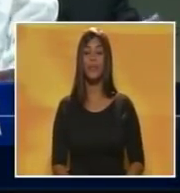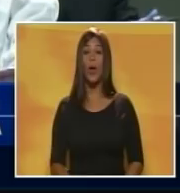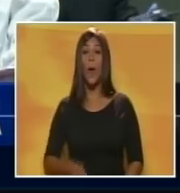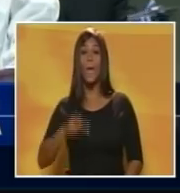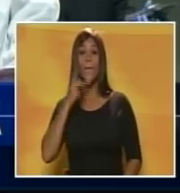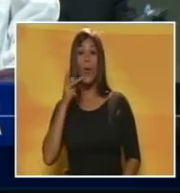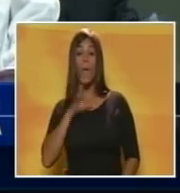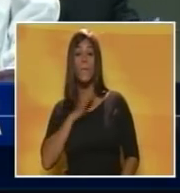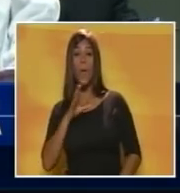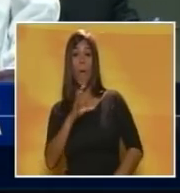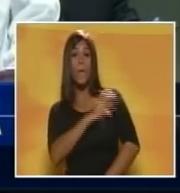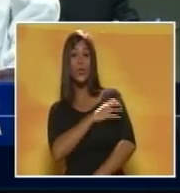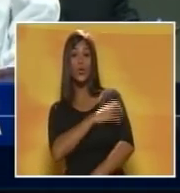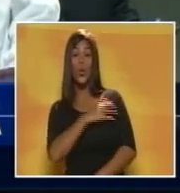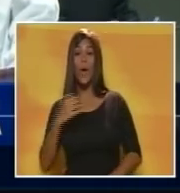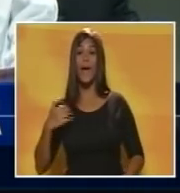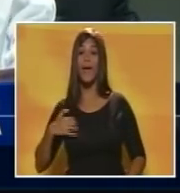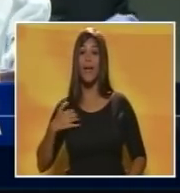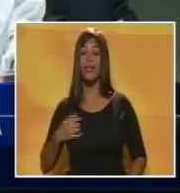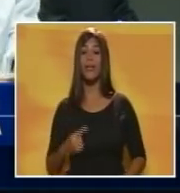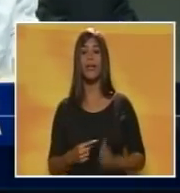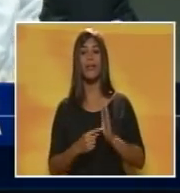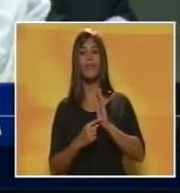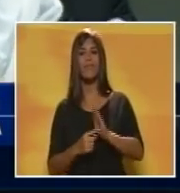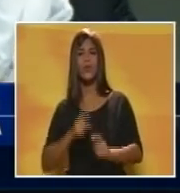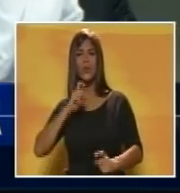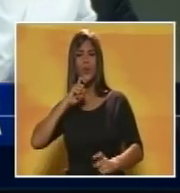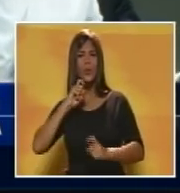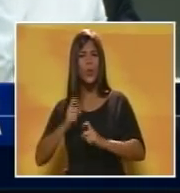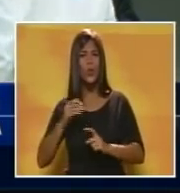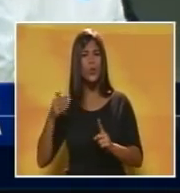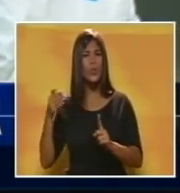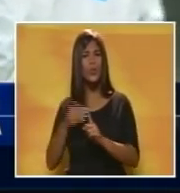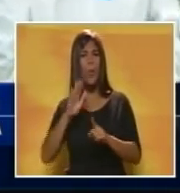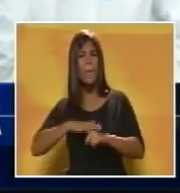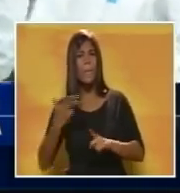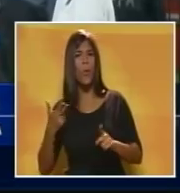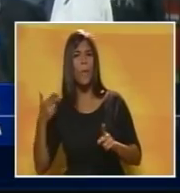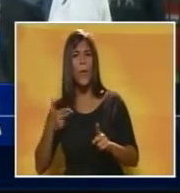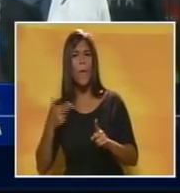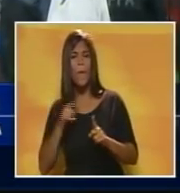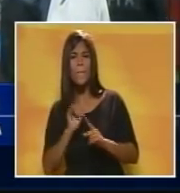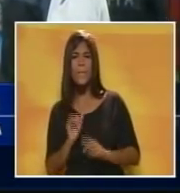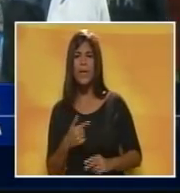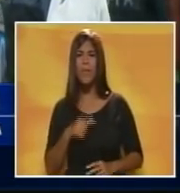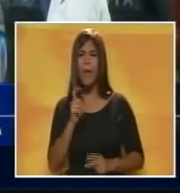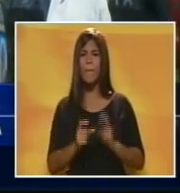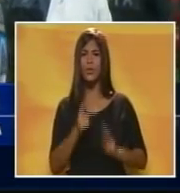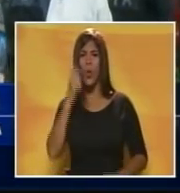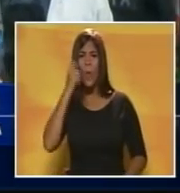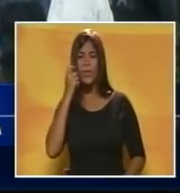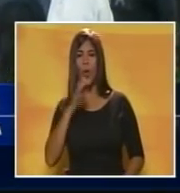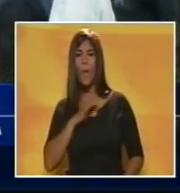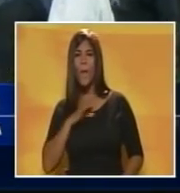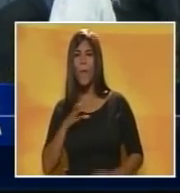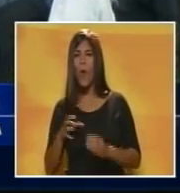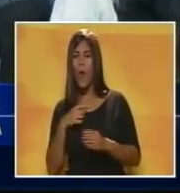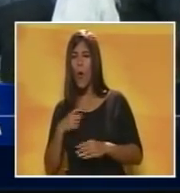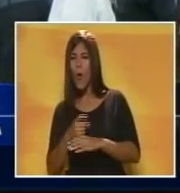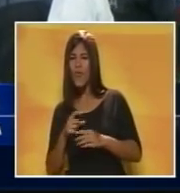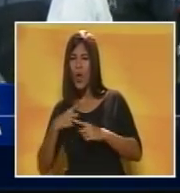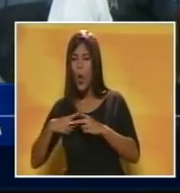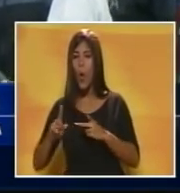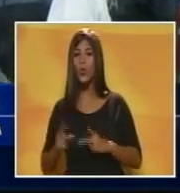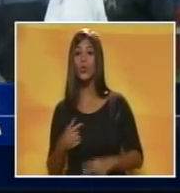Políticos de la oposición argentina mostraron su repudio al ataque a balazos perpetrado contra el diputado oficialista Héctor Olivares y